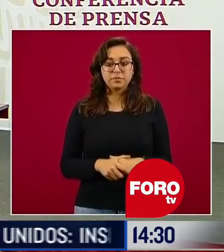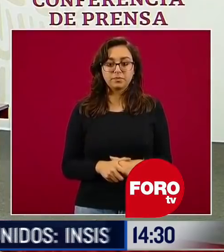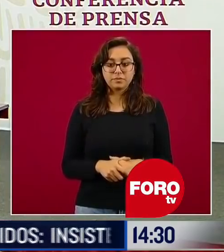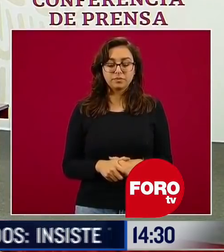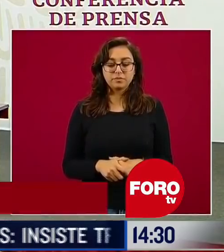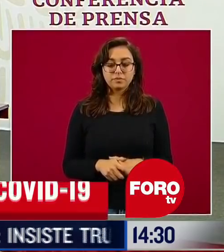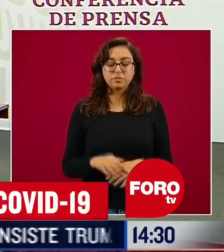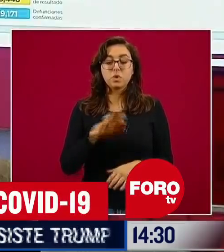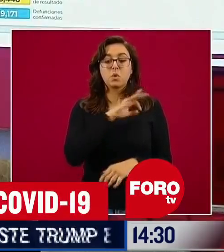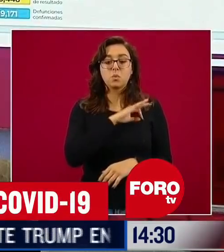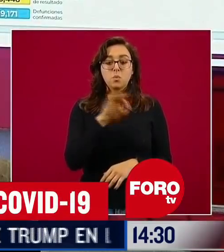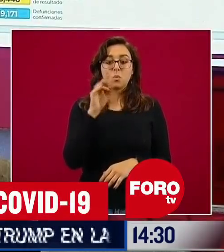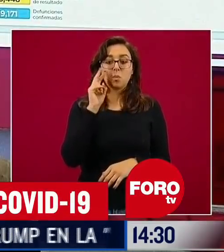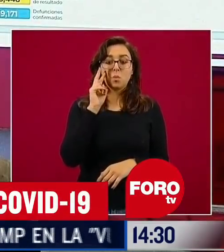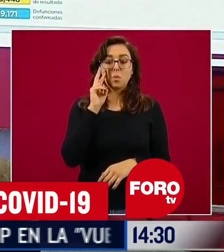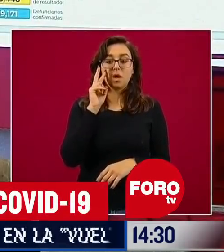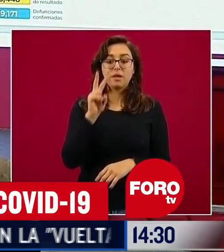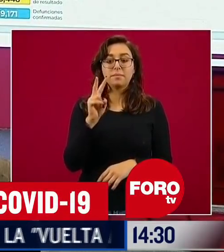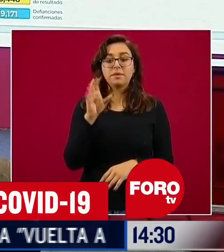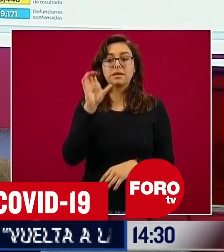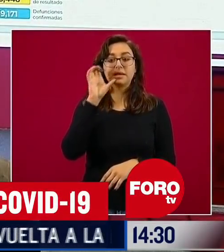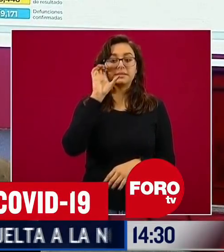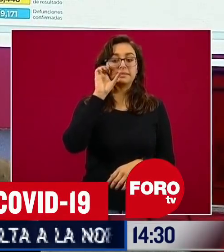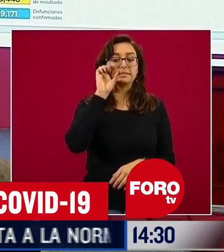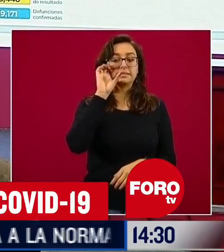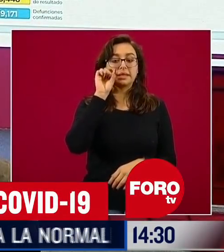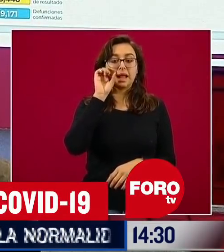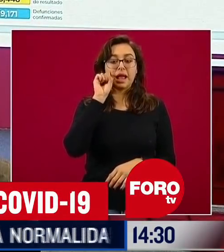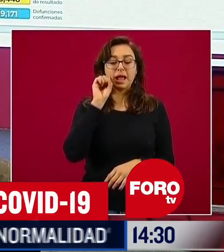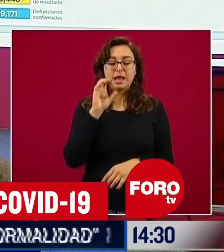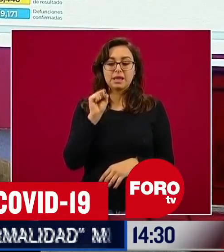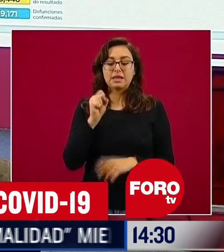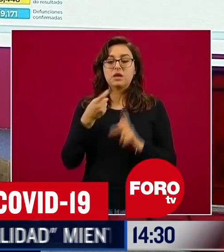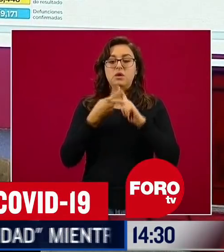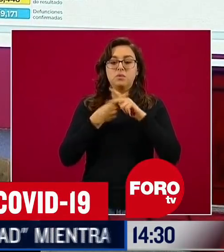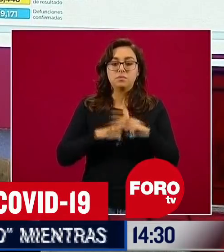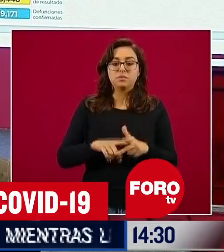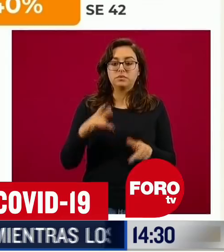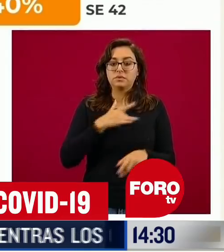De acuerdo con cifras oficiales, se registran en nuestro país